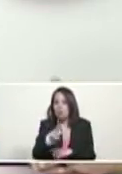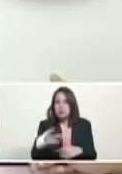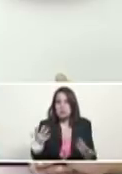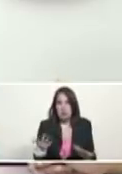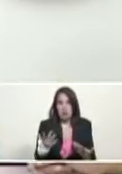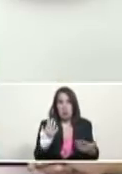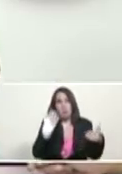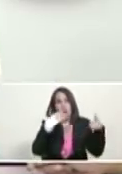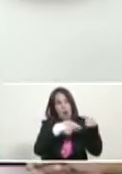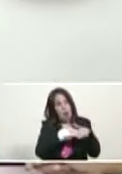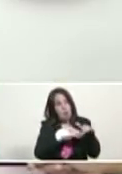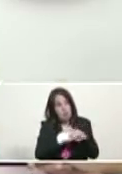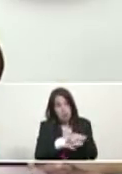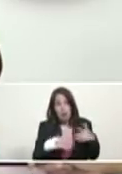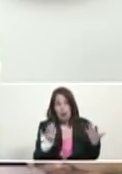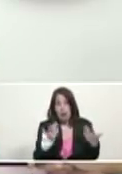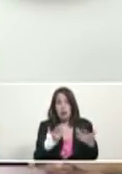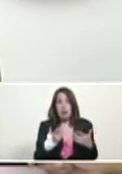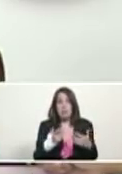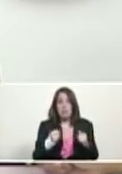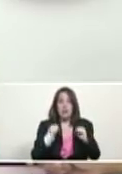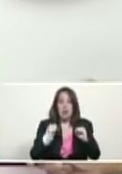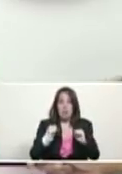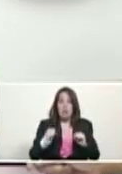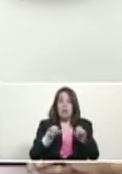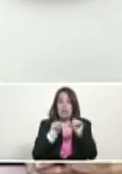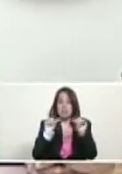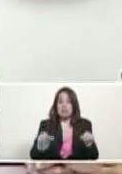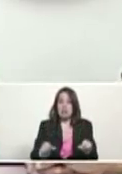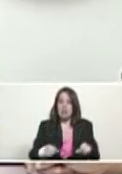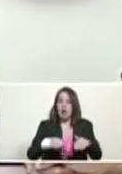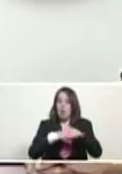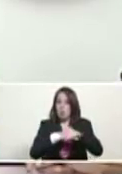que el cuerpo vaya agarrando fuerza, robustez, equilibrio.